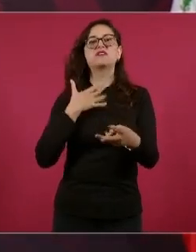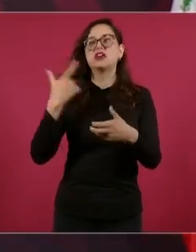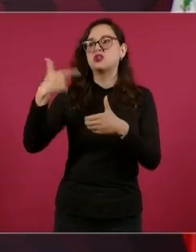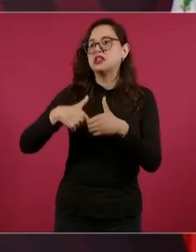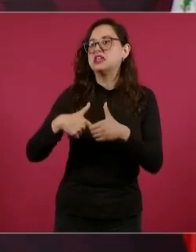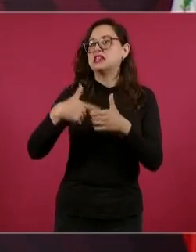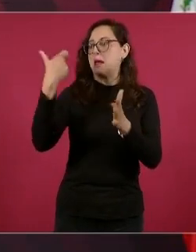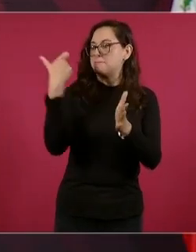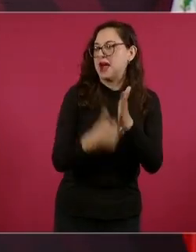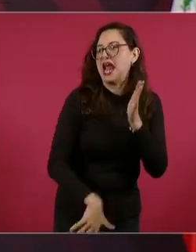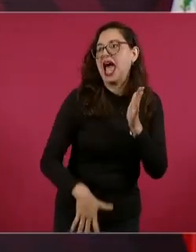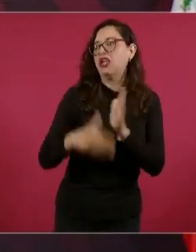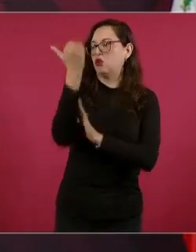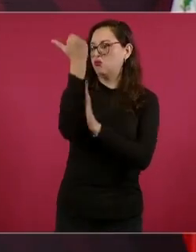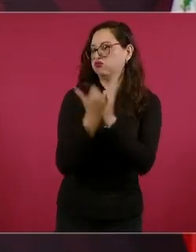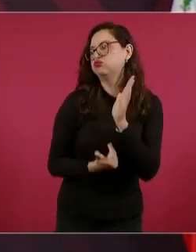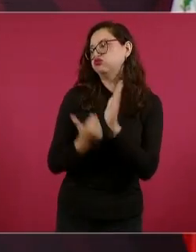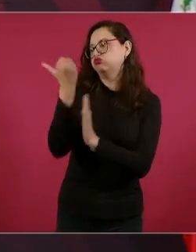Puras mentiras.